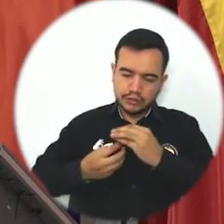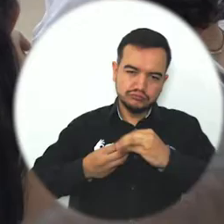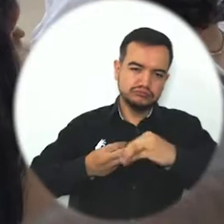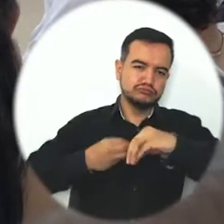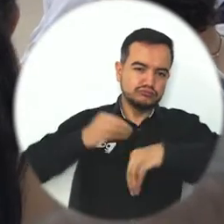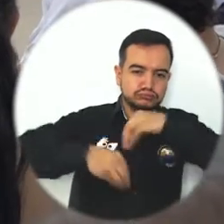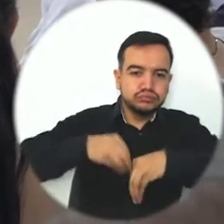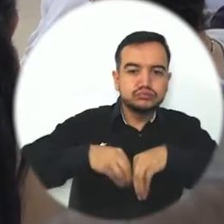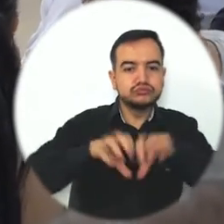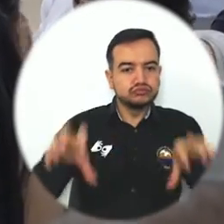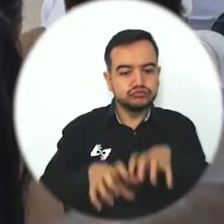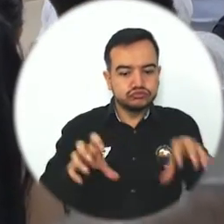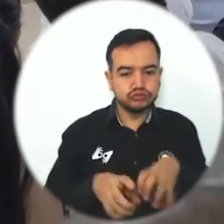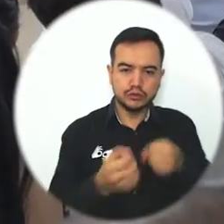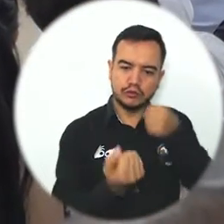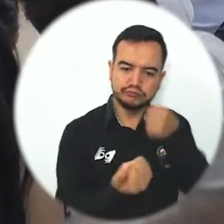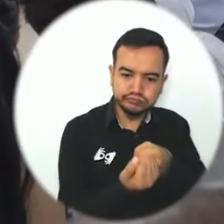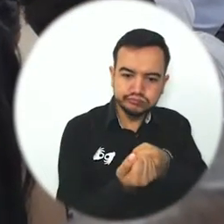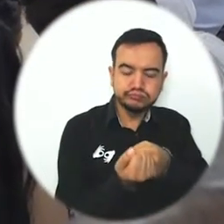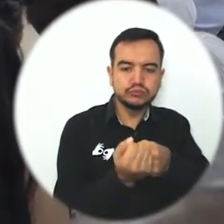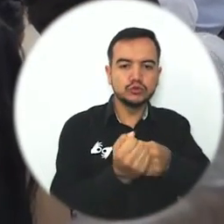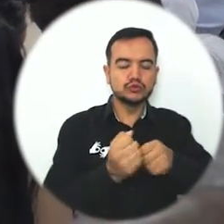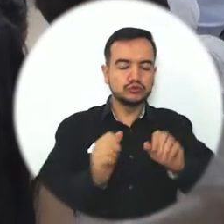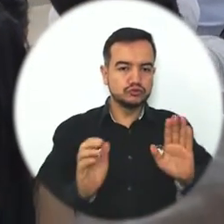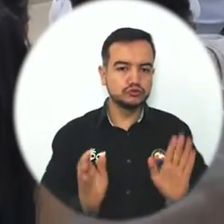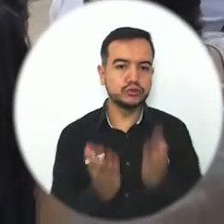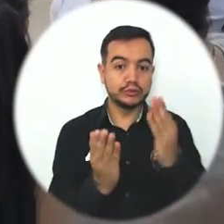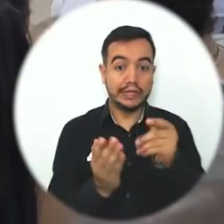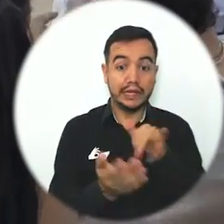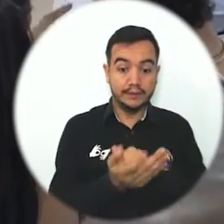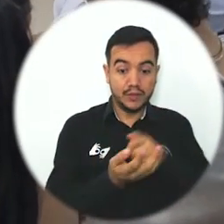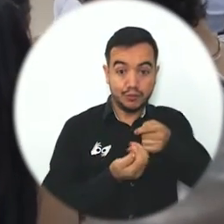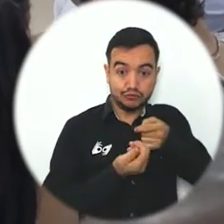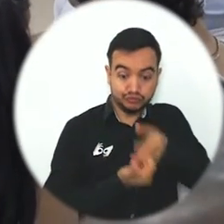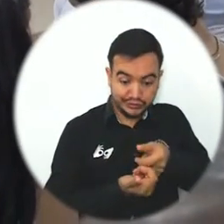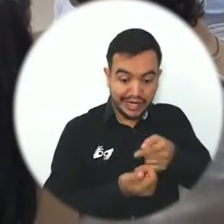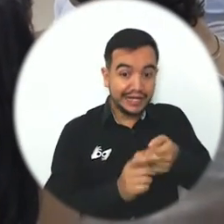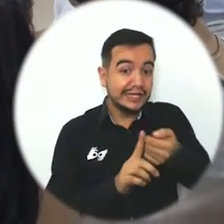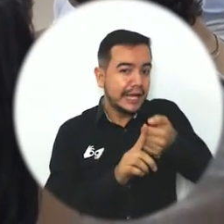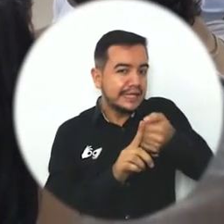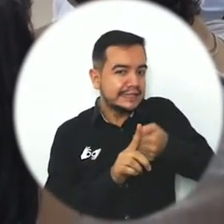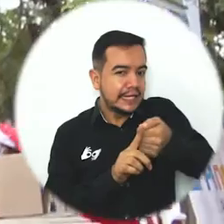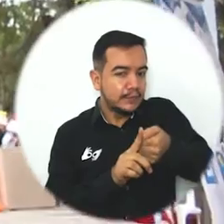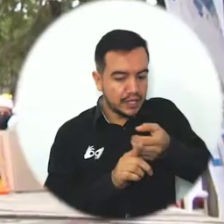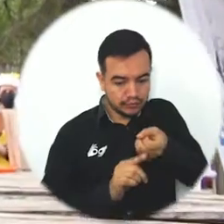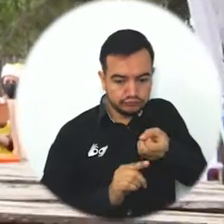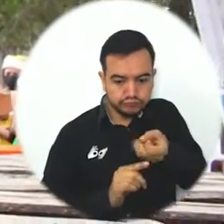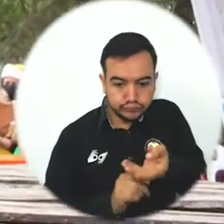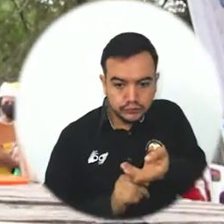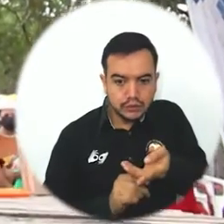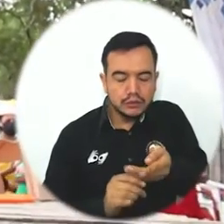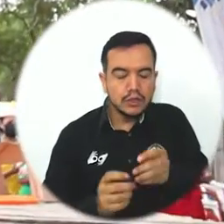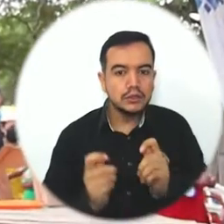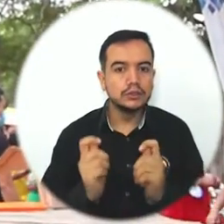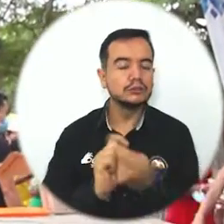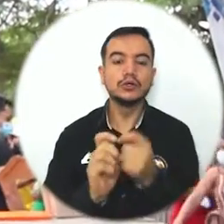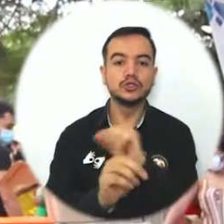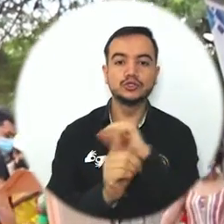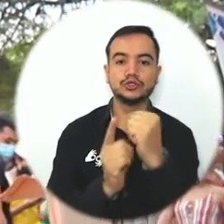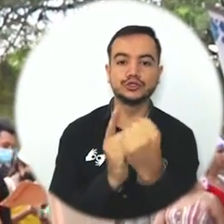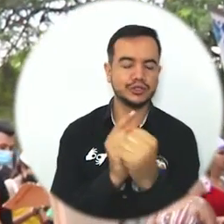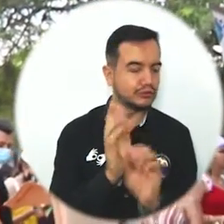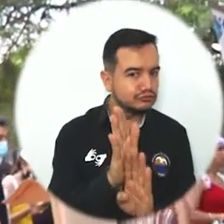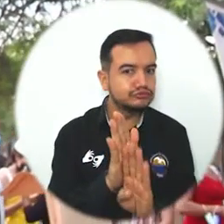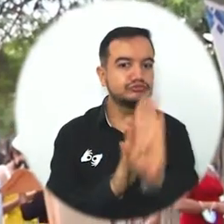de trabajo y los resultados se están viendo. La siembra cuando viene, proviene de una buena semilla, transforma